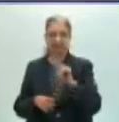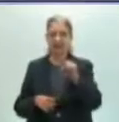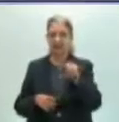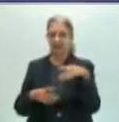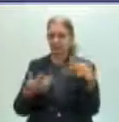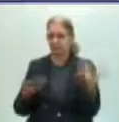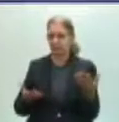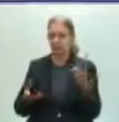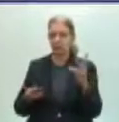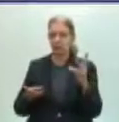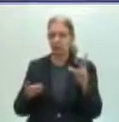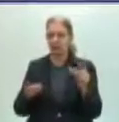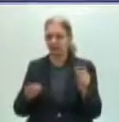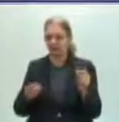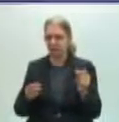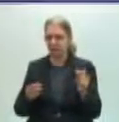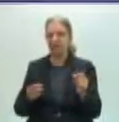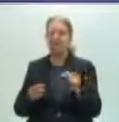media aritmética es